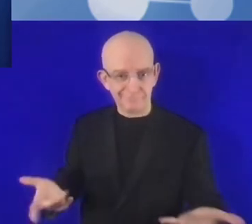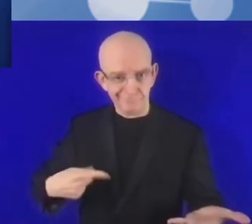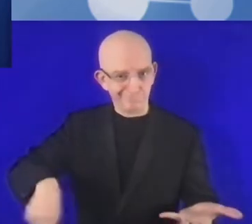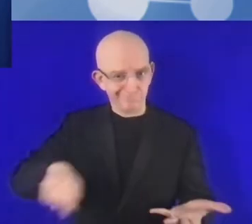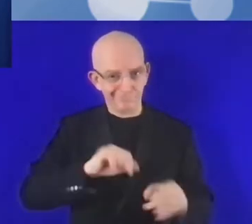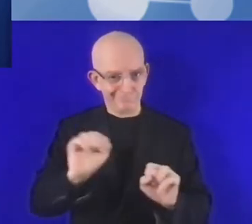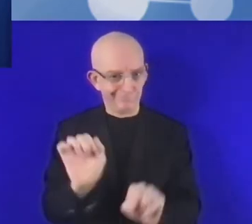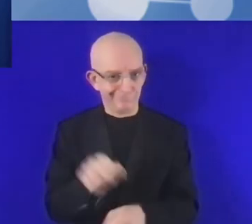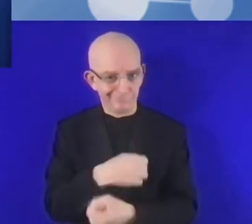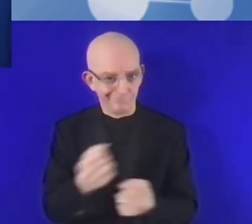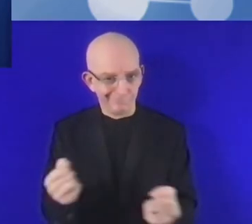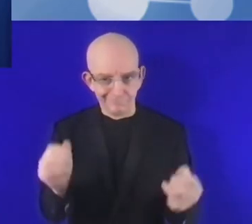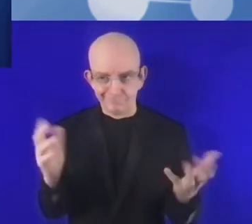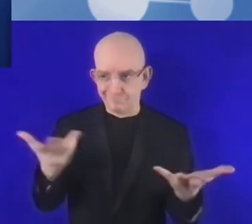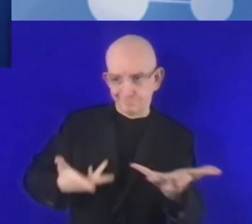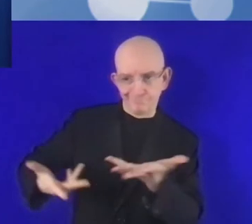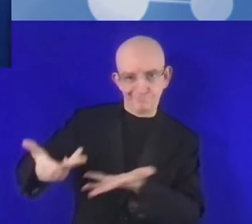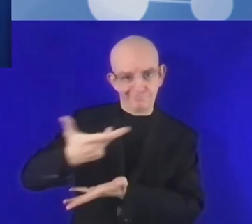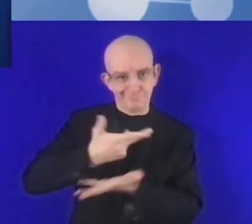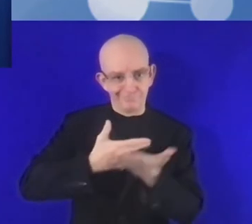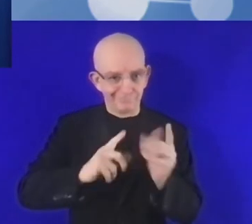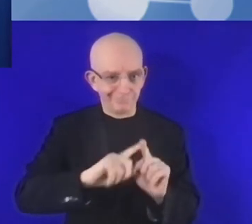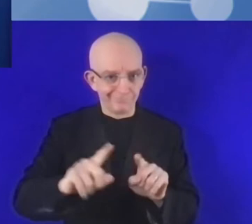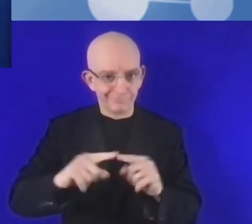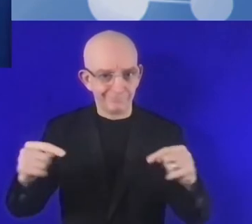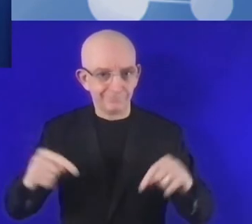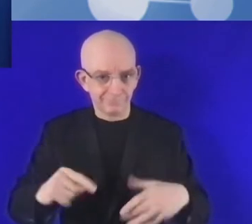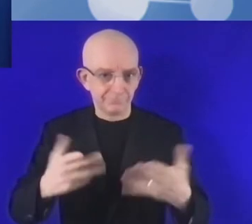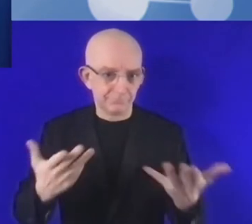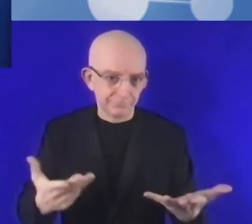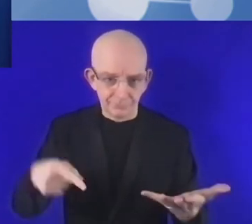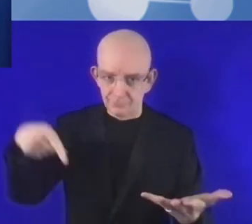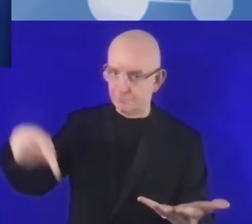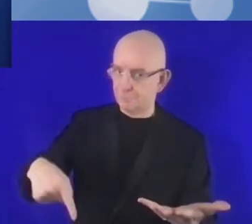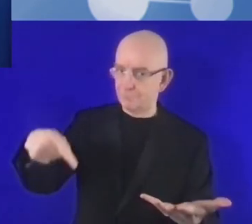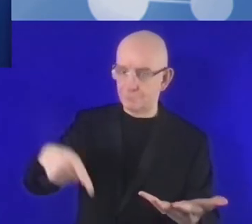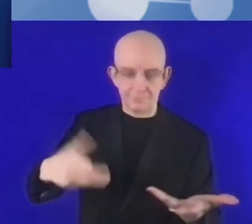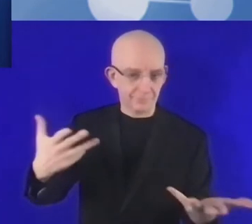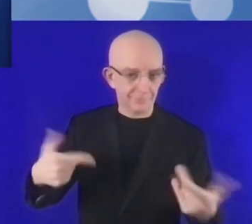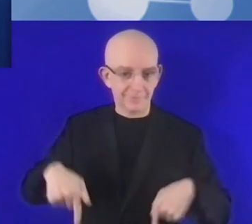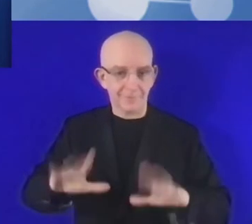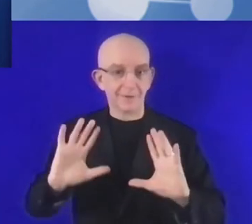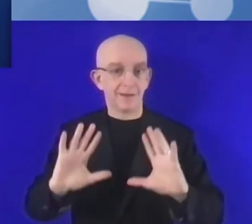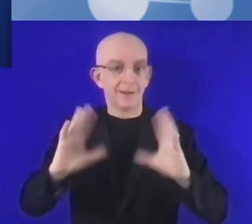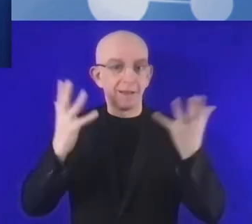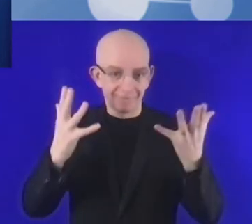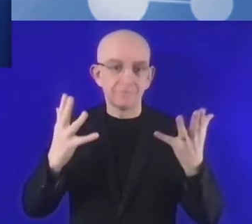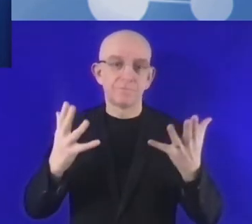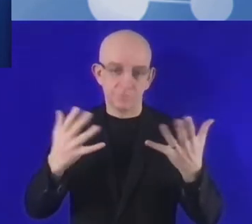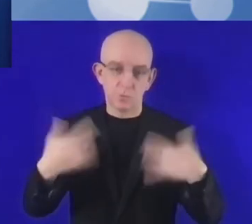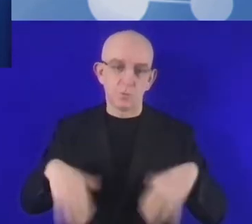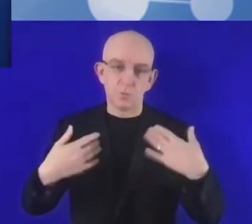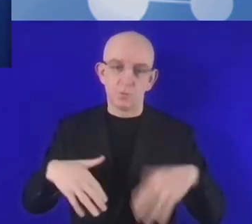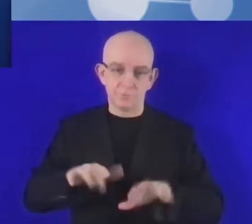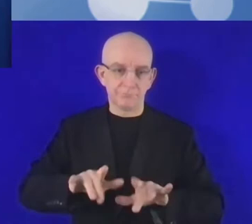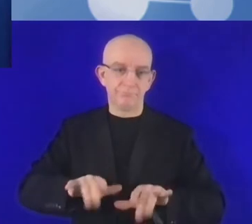poder encontrarnos durante este encuentro de forma tan numerosa. Es verdad que todos vivimos